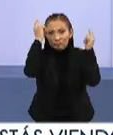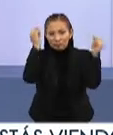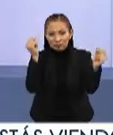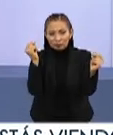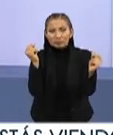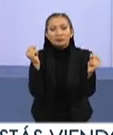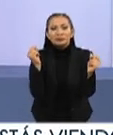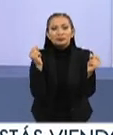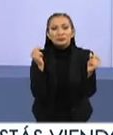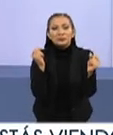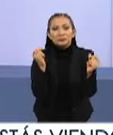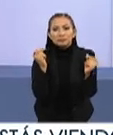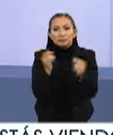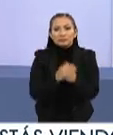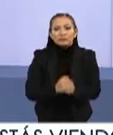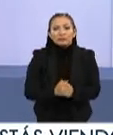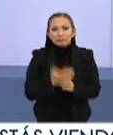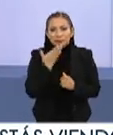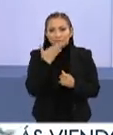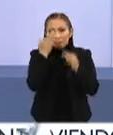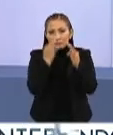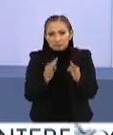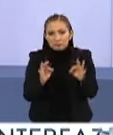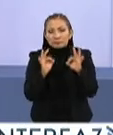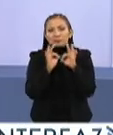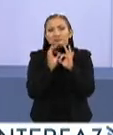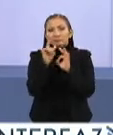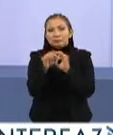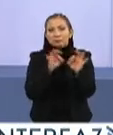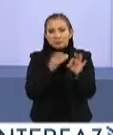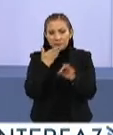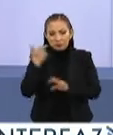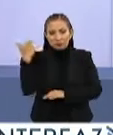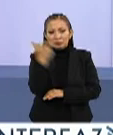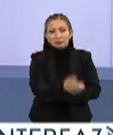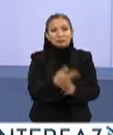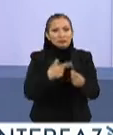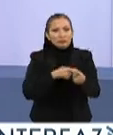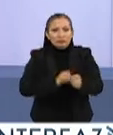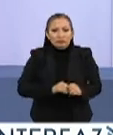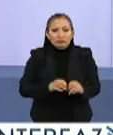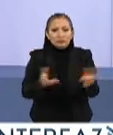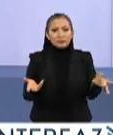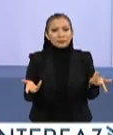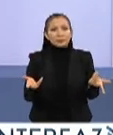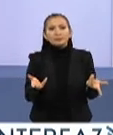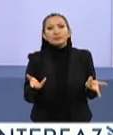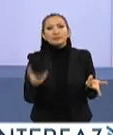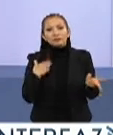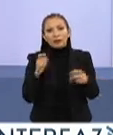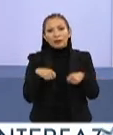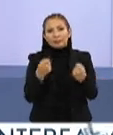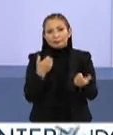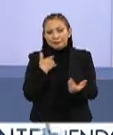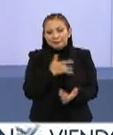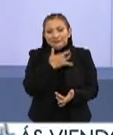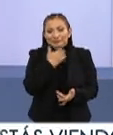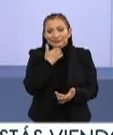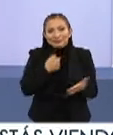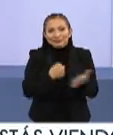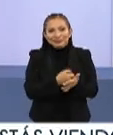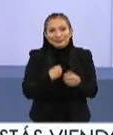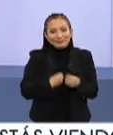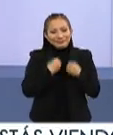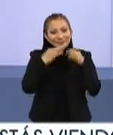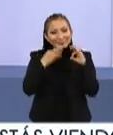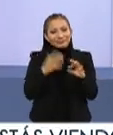un trabajo digno, bien pagado, bien remunerado y por supuesto que les dé satisfacción en el nivel